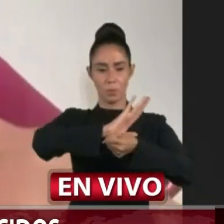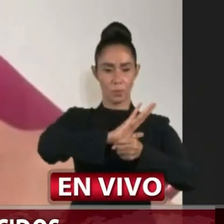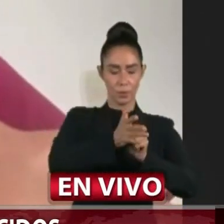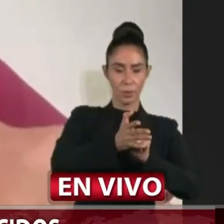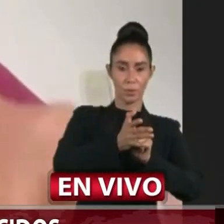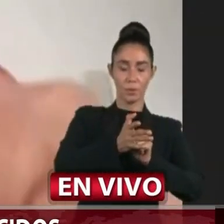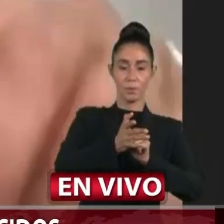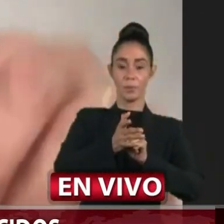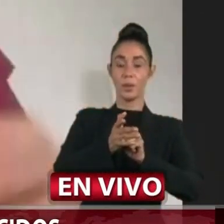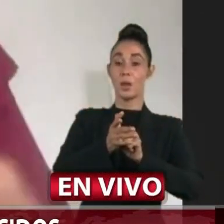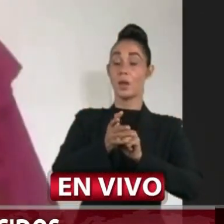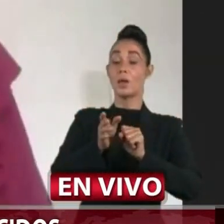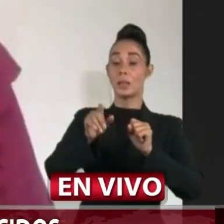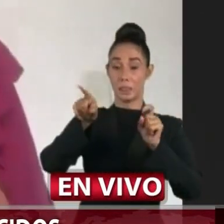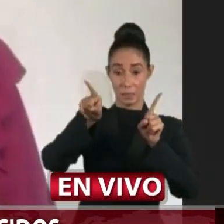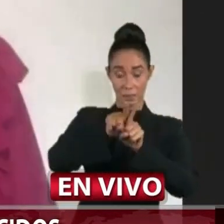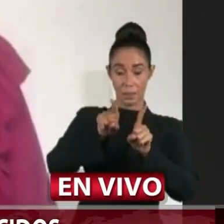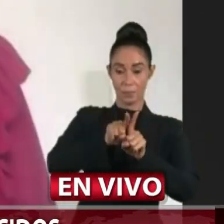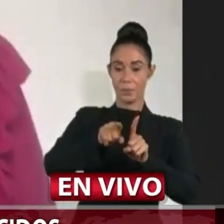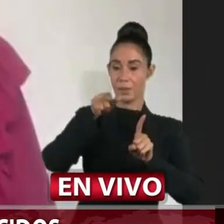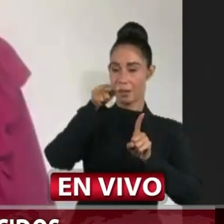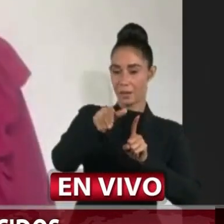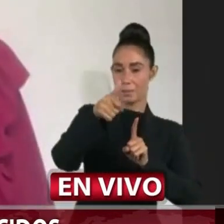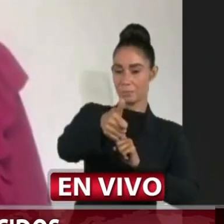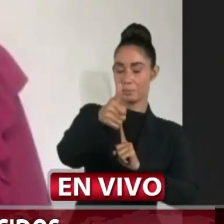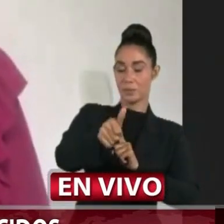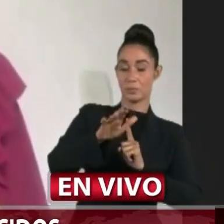tenido los niños afectados. Por otra